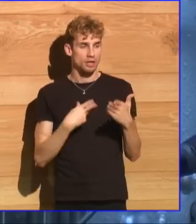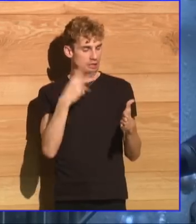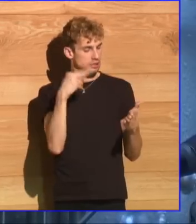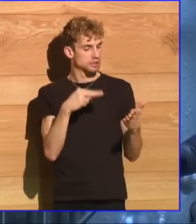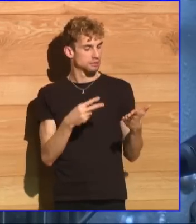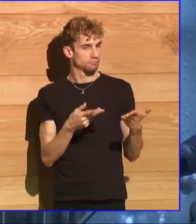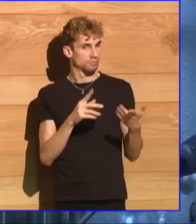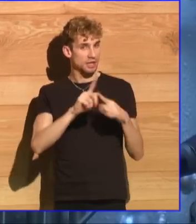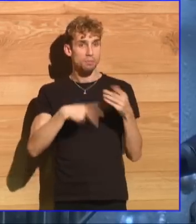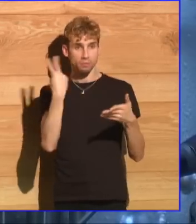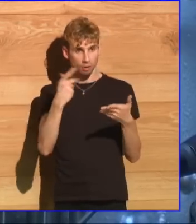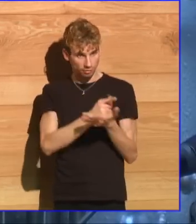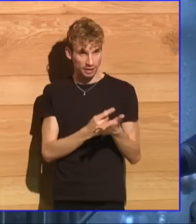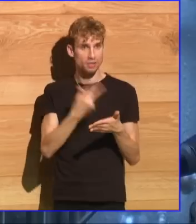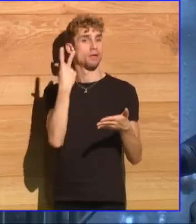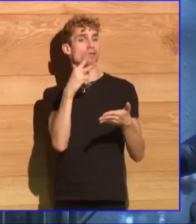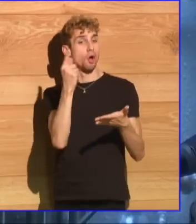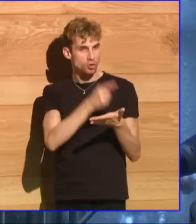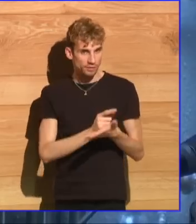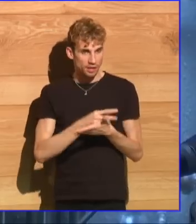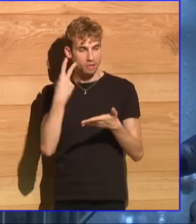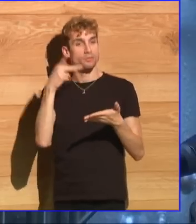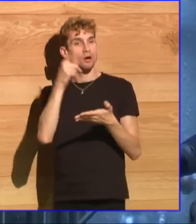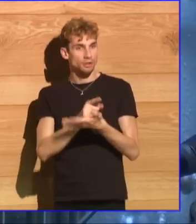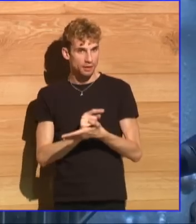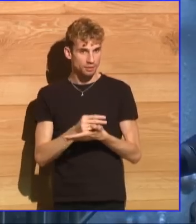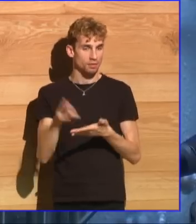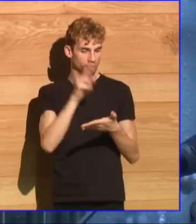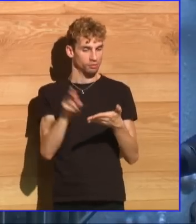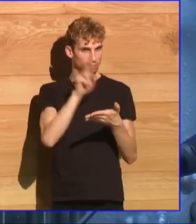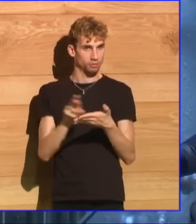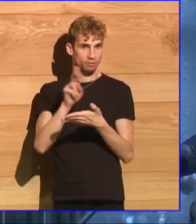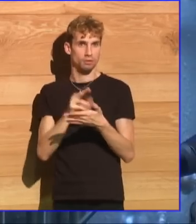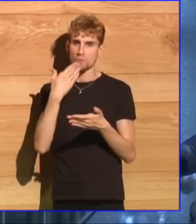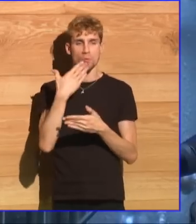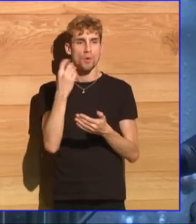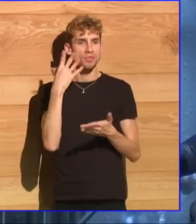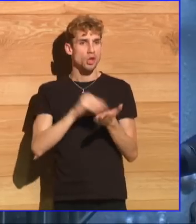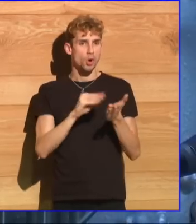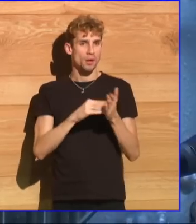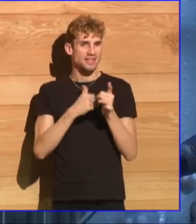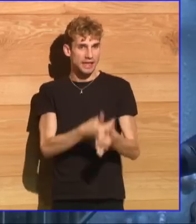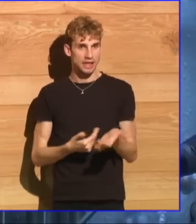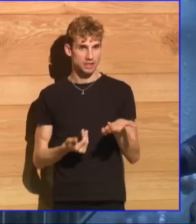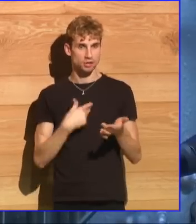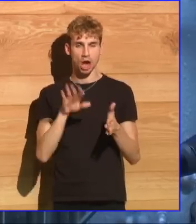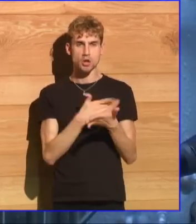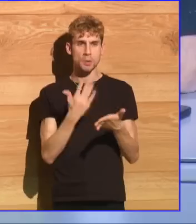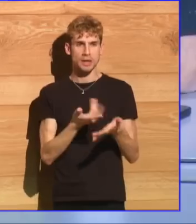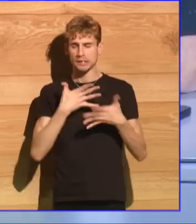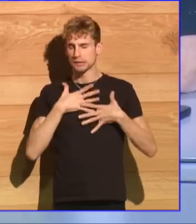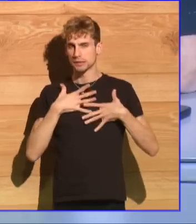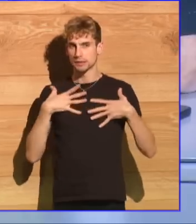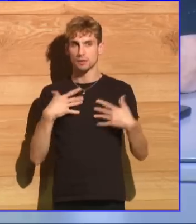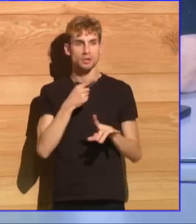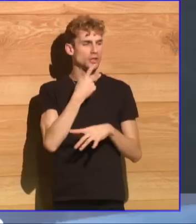novela y volverla a leer y volverla a leer y volverla a leer. O sea, creo que la leí como 5 veces seguidas. Una novela que me cautivó. Pero No, solo has dicho